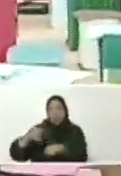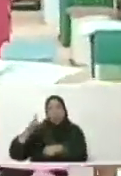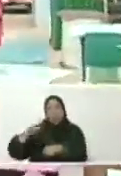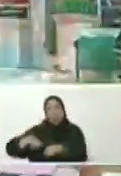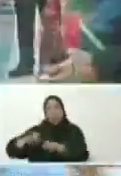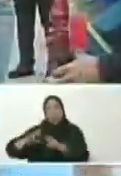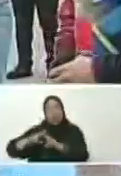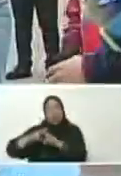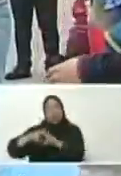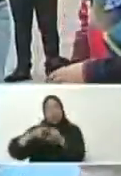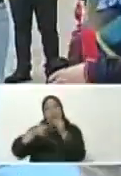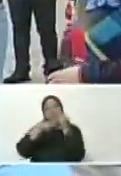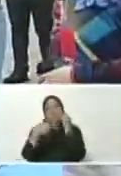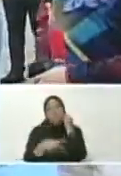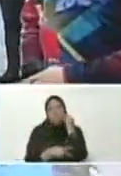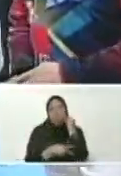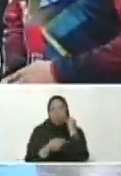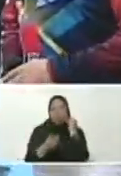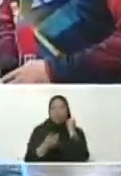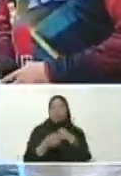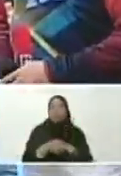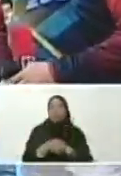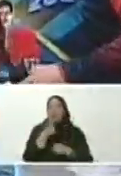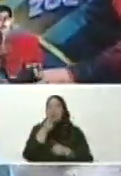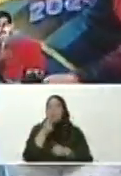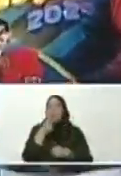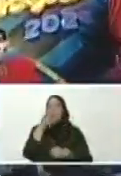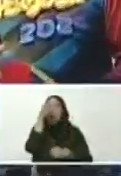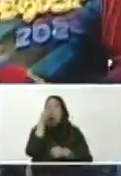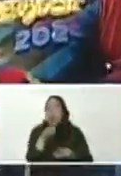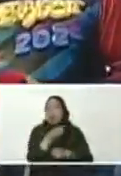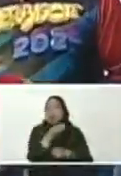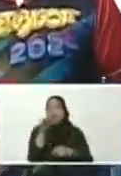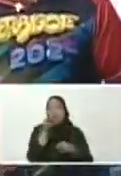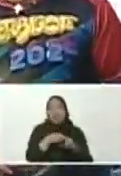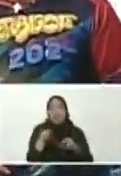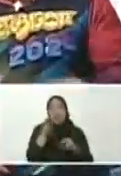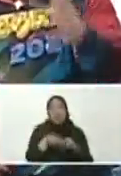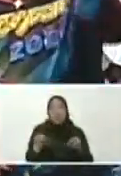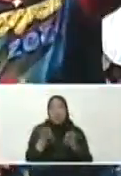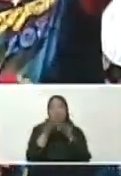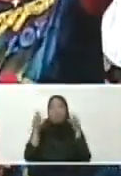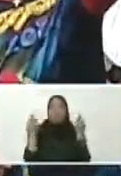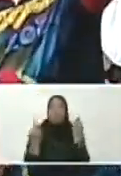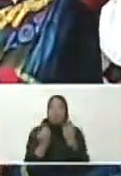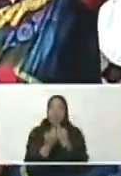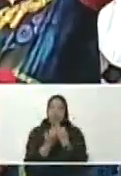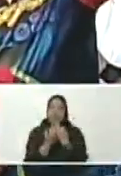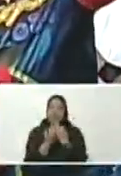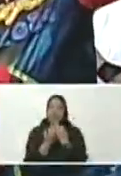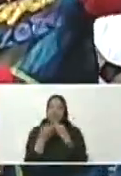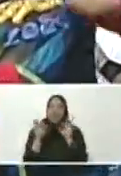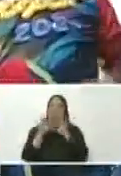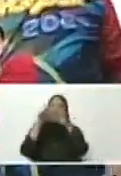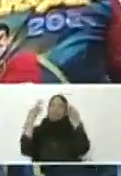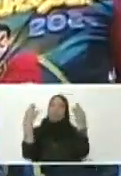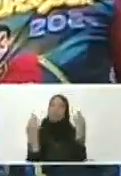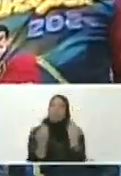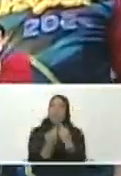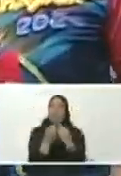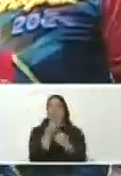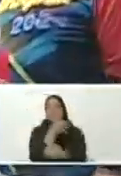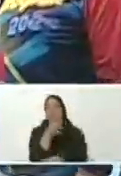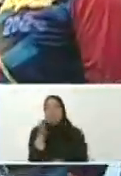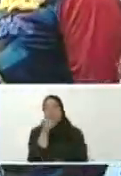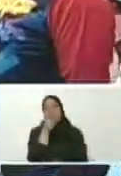está entregando este parque? Bueno, correcto. Bendito parque, pues, para los niños y las niñas. Y la familia, por aquí está, miren, la familia.